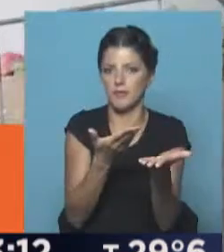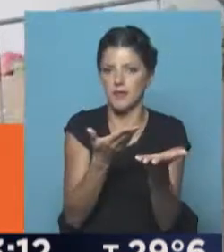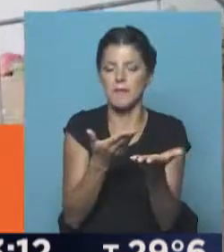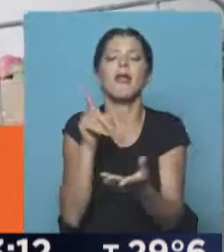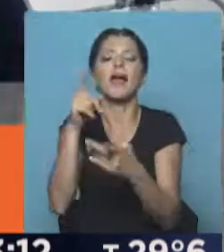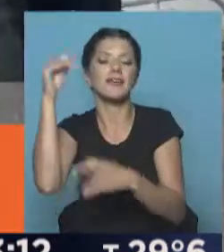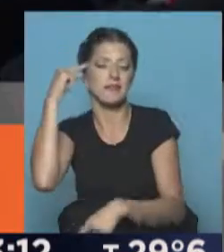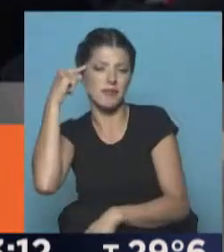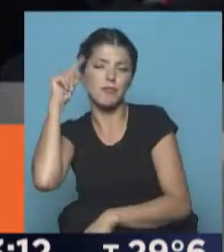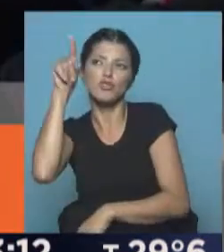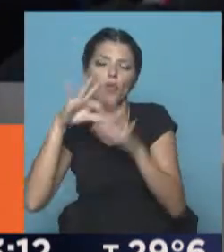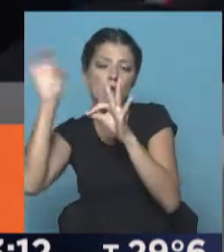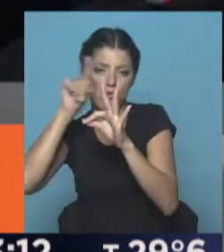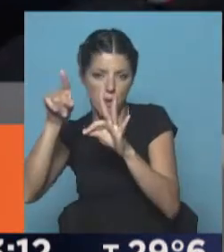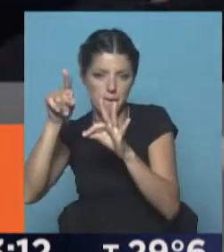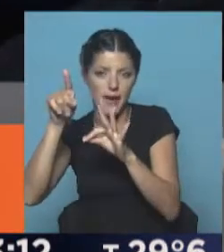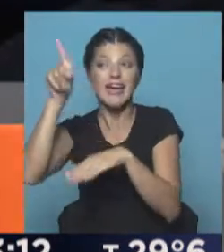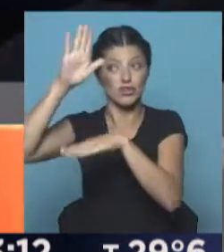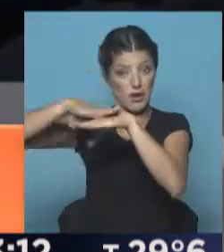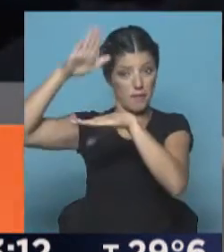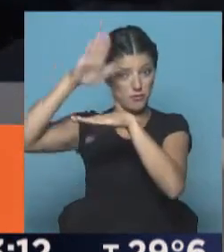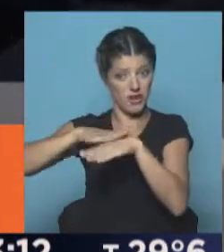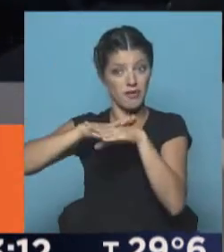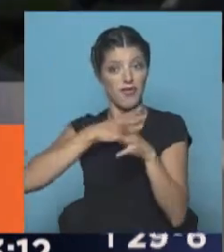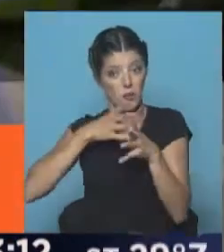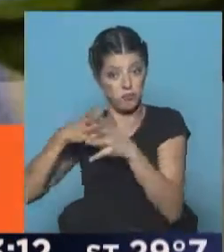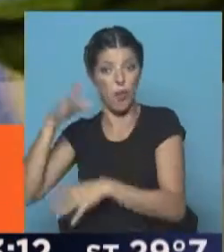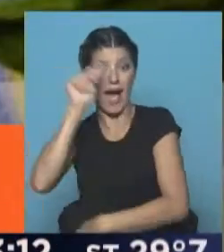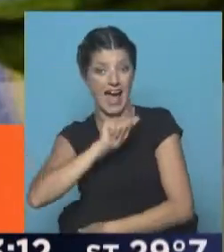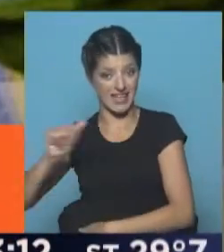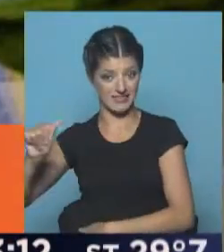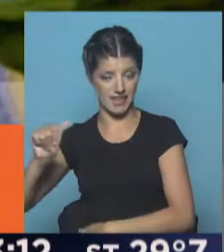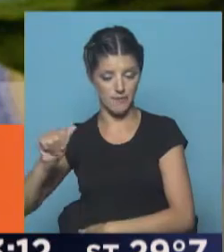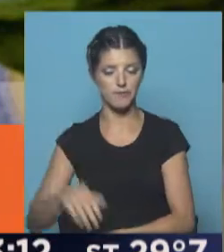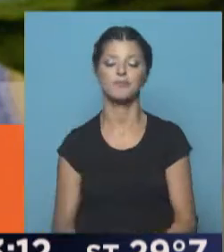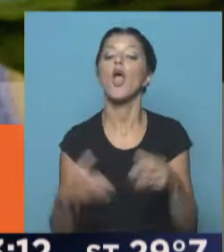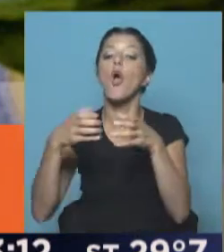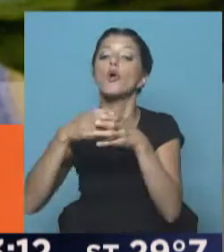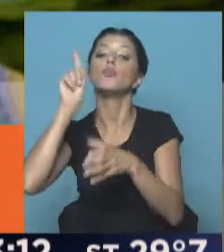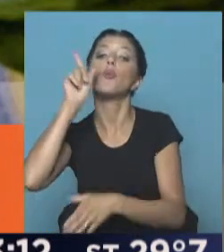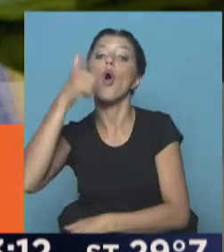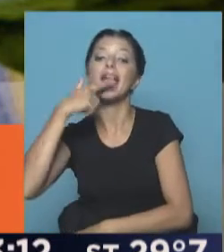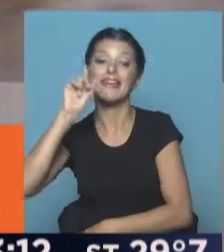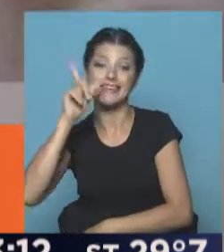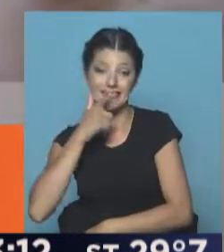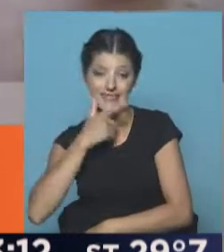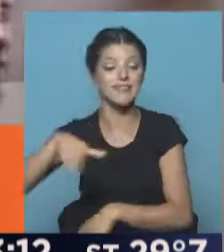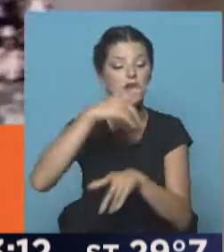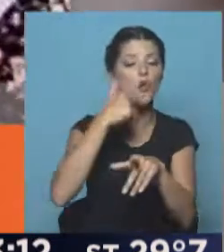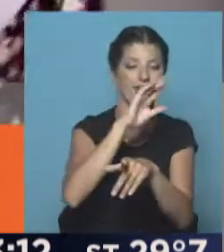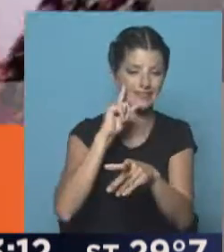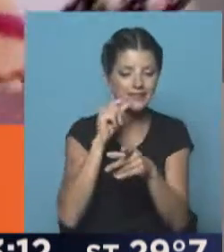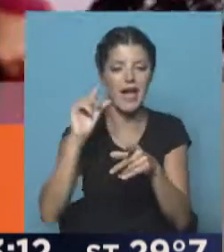europea respecto de su rol en los conflictos en Asia. ISIS, a la vez que pierde terreno en Siria e